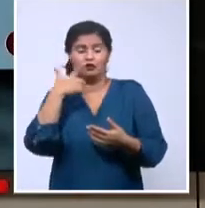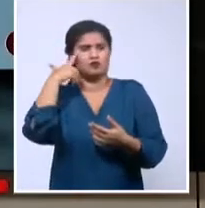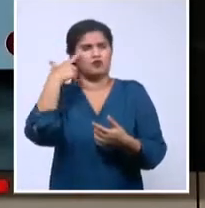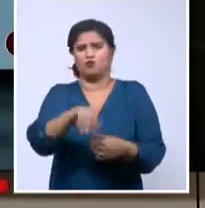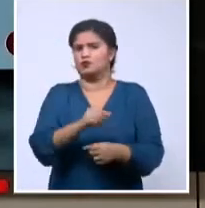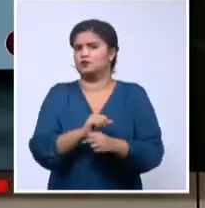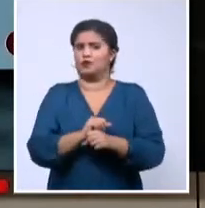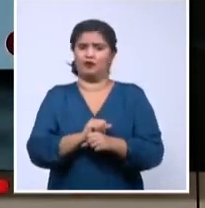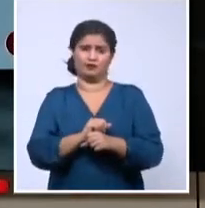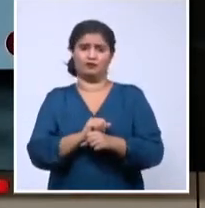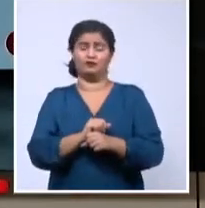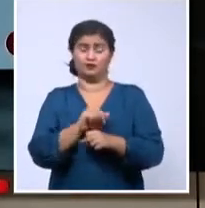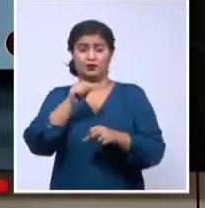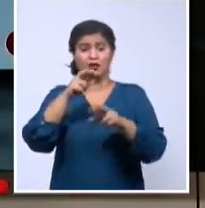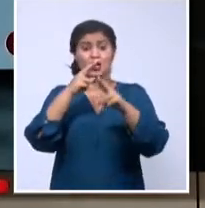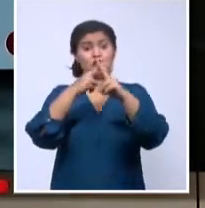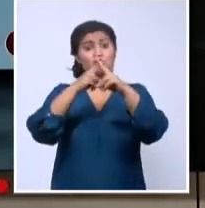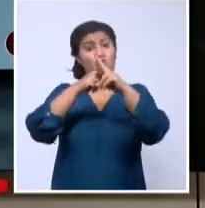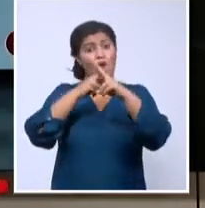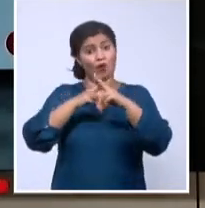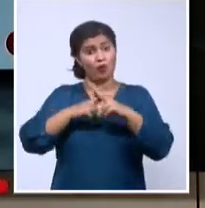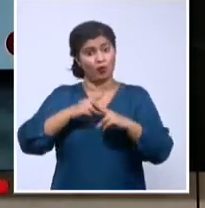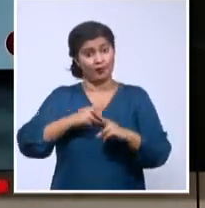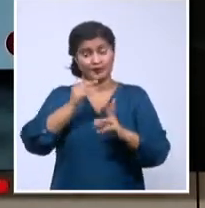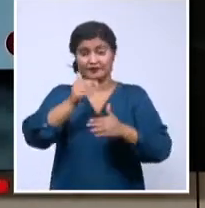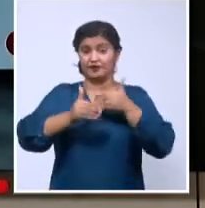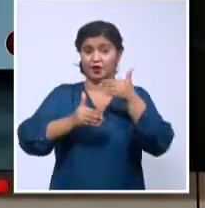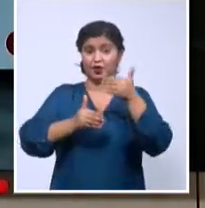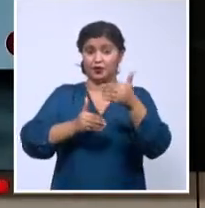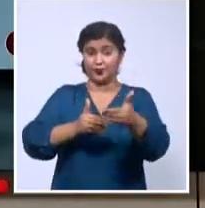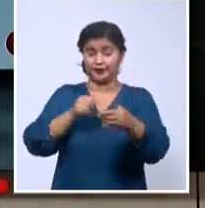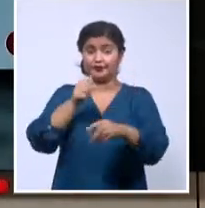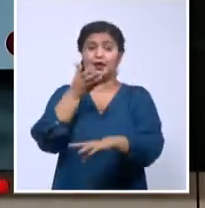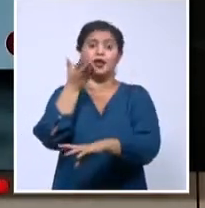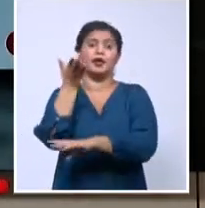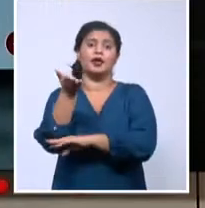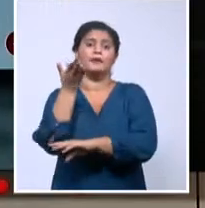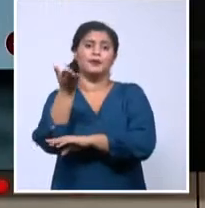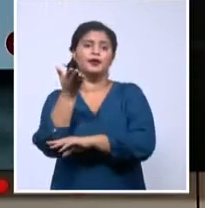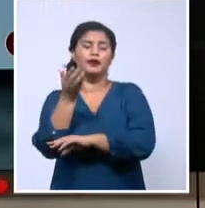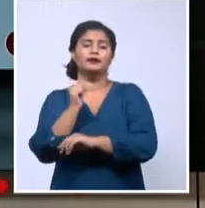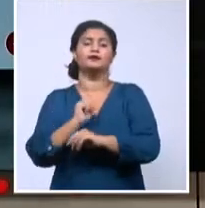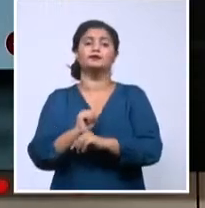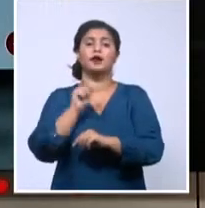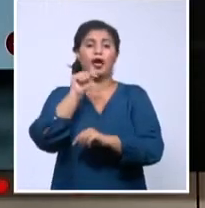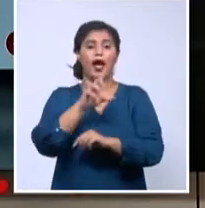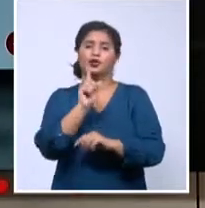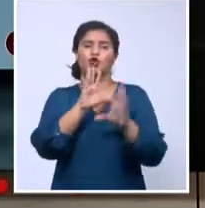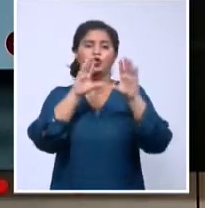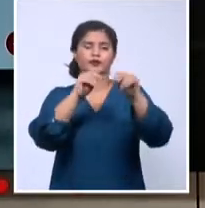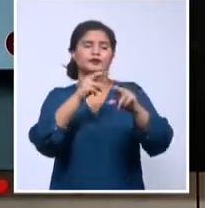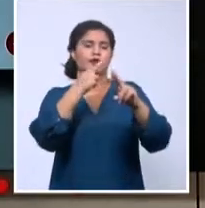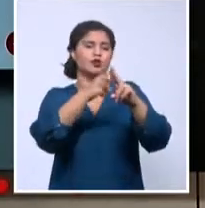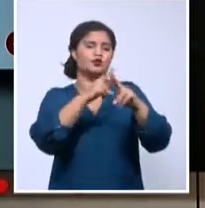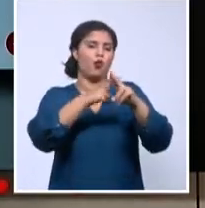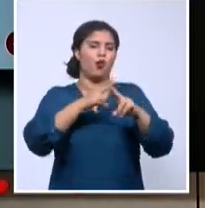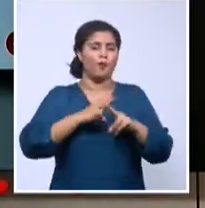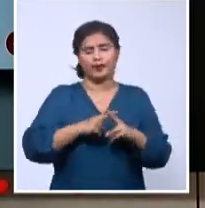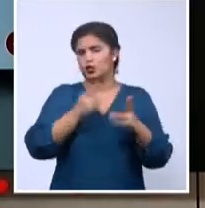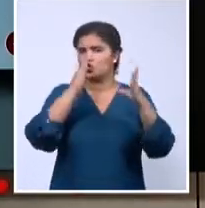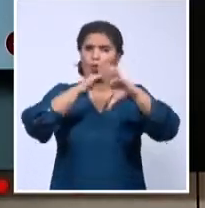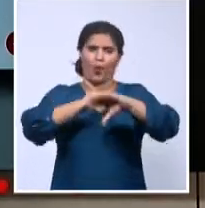aparecen después son los que tienen, los que exigen ellos, que no son negociables, que tienen que participar en la reunión. Vamos al correo